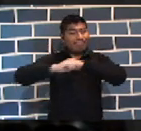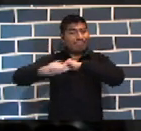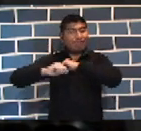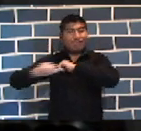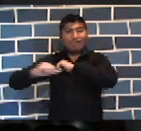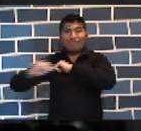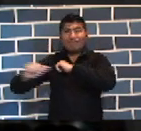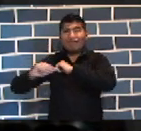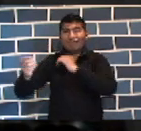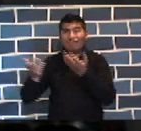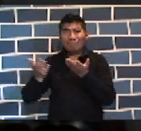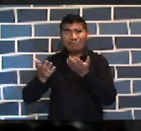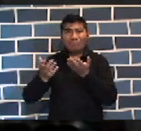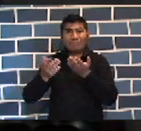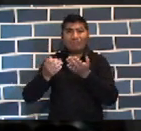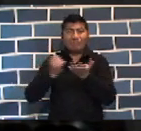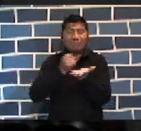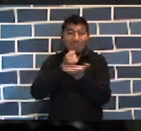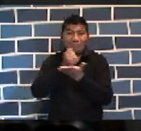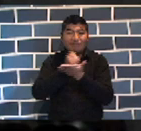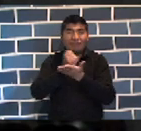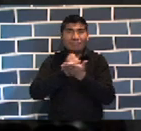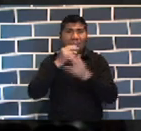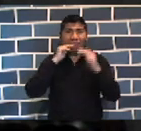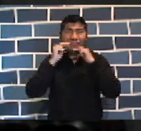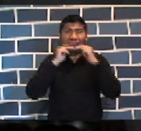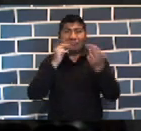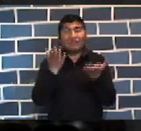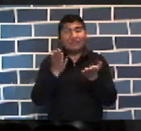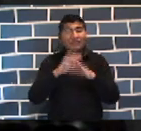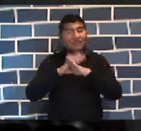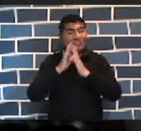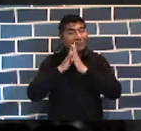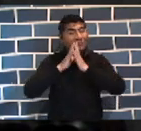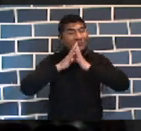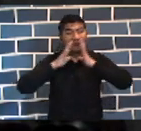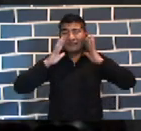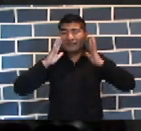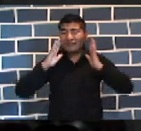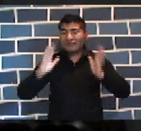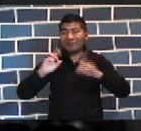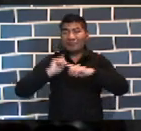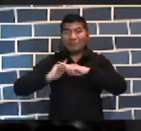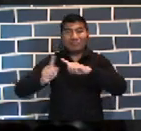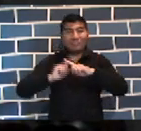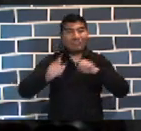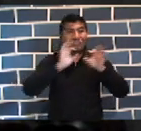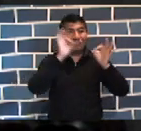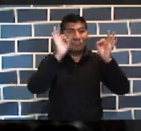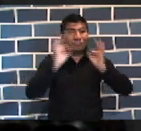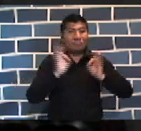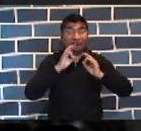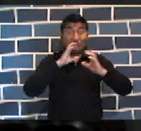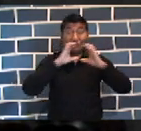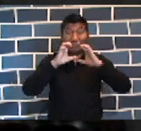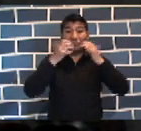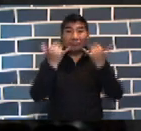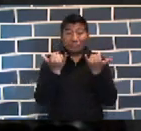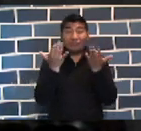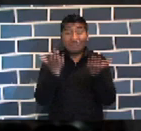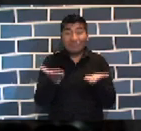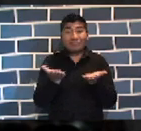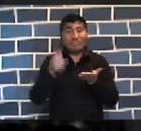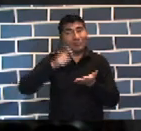comunicación, de redes sociales, la enorme cantidad de medios que tenemos hoy,